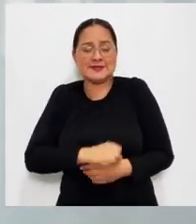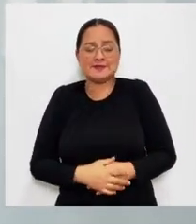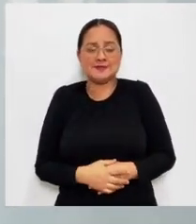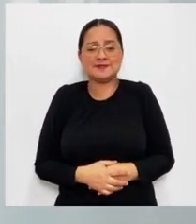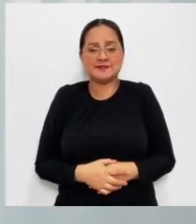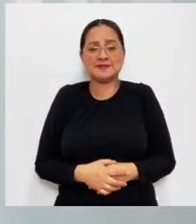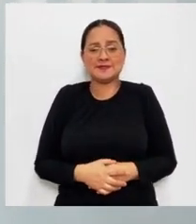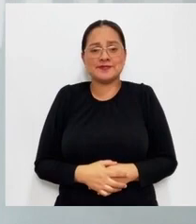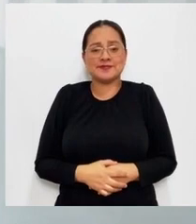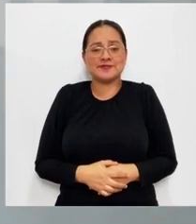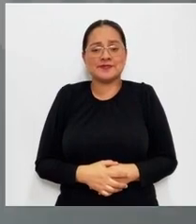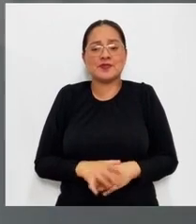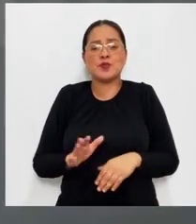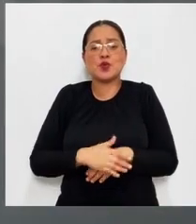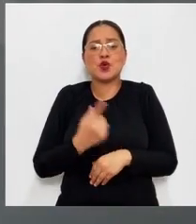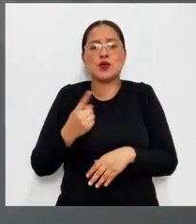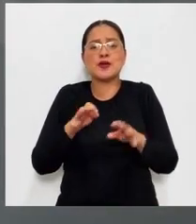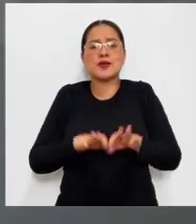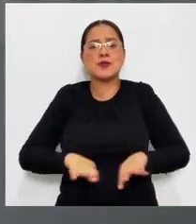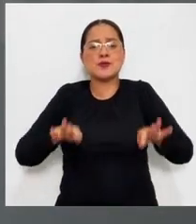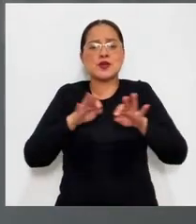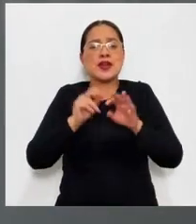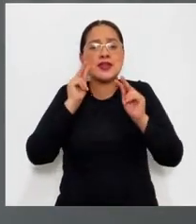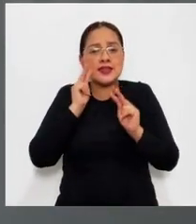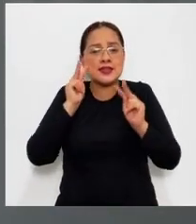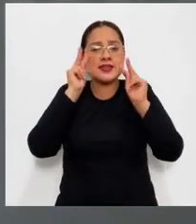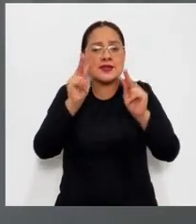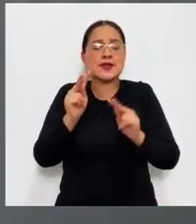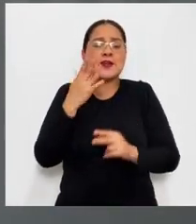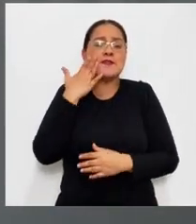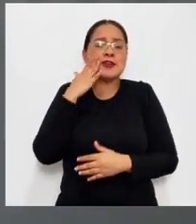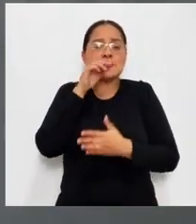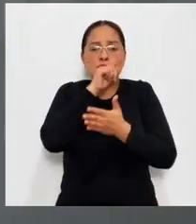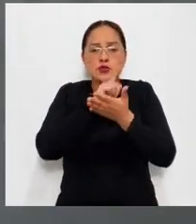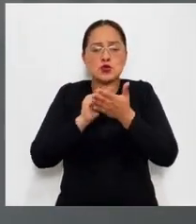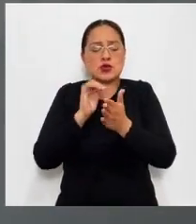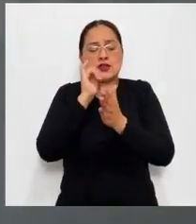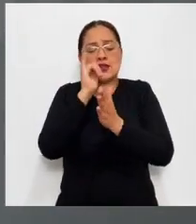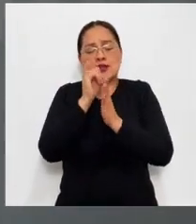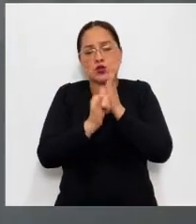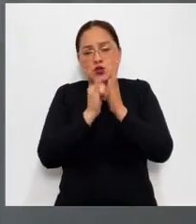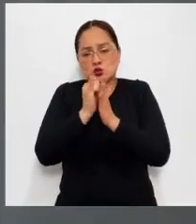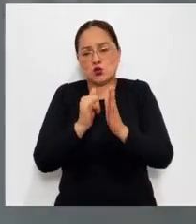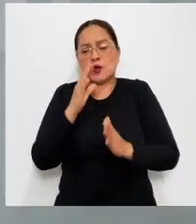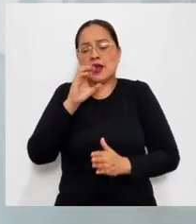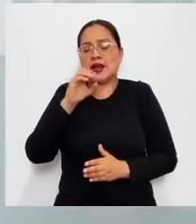Música romántica. Porque es importante seguir las redes sociales del canal del Congreso.